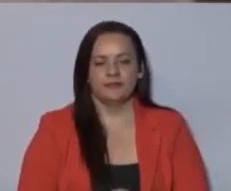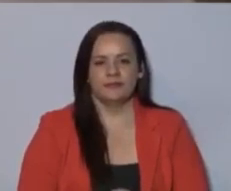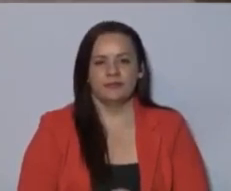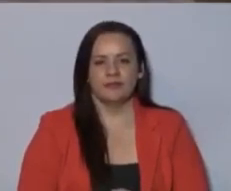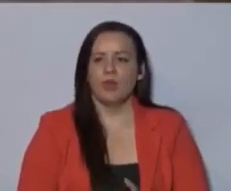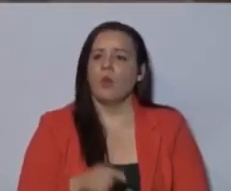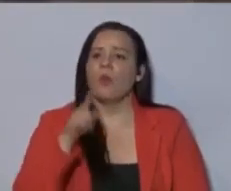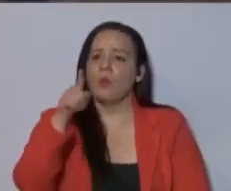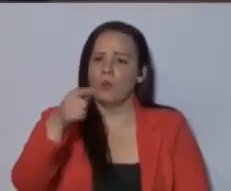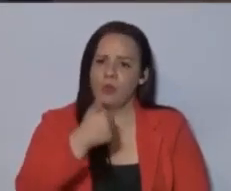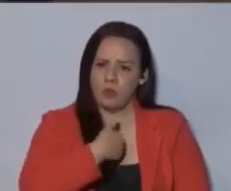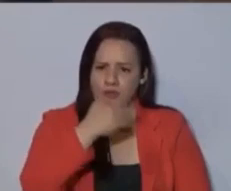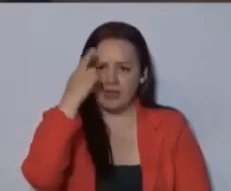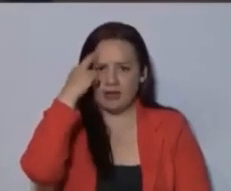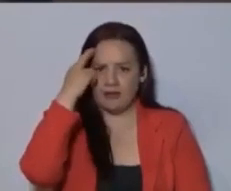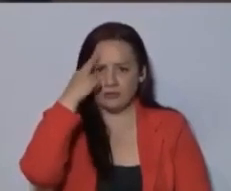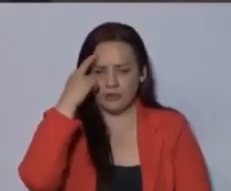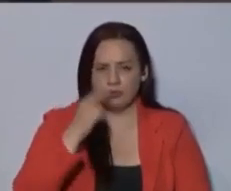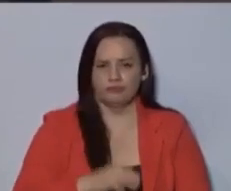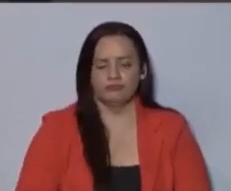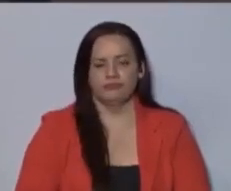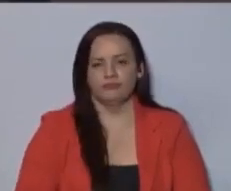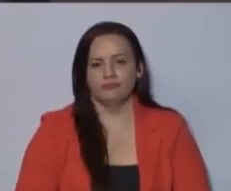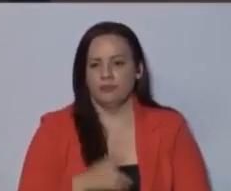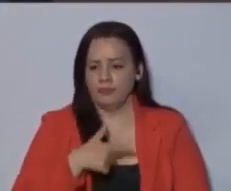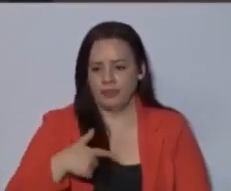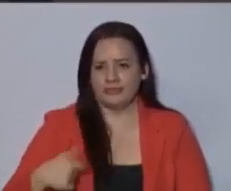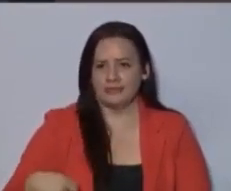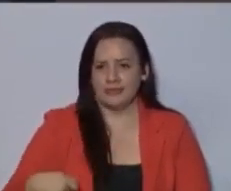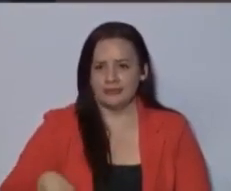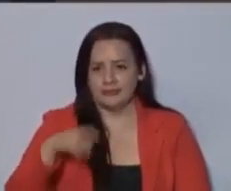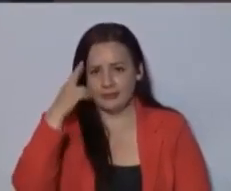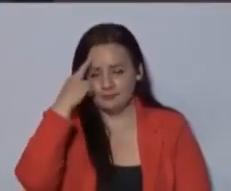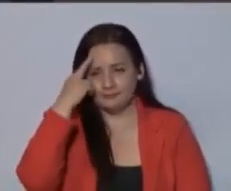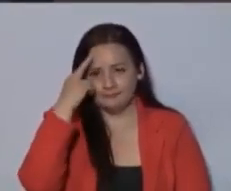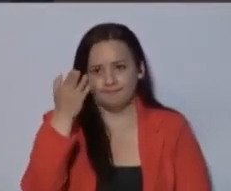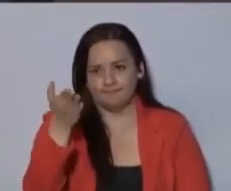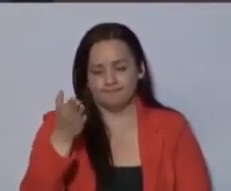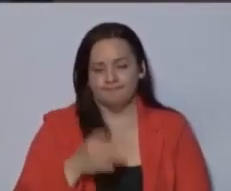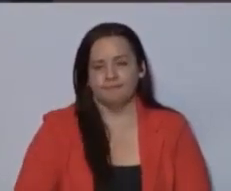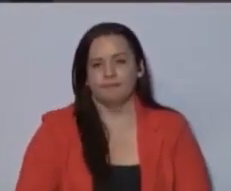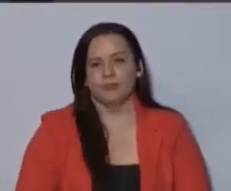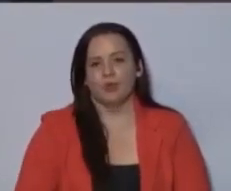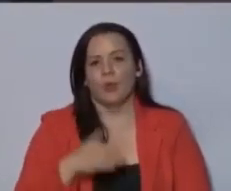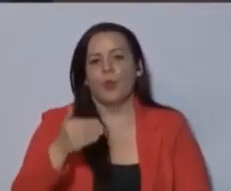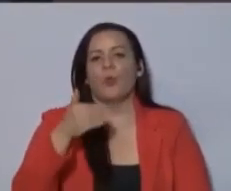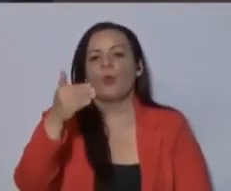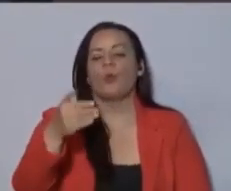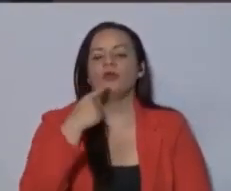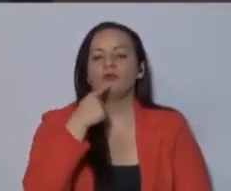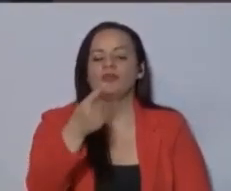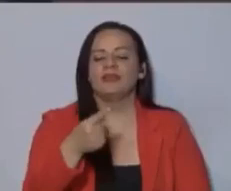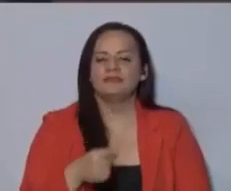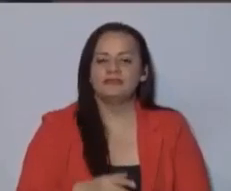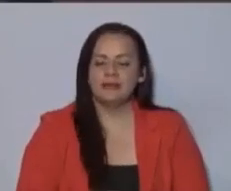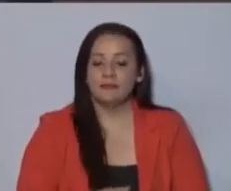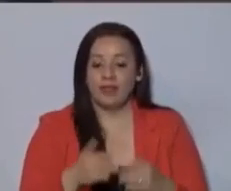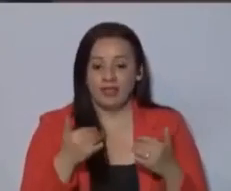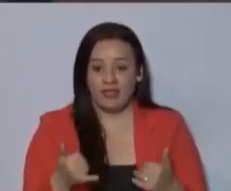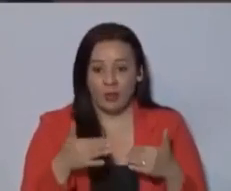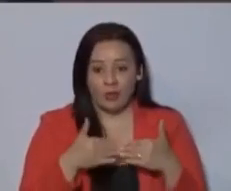Lleva usted la razón, señor presidente, cuando dice que de